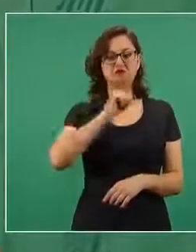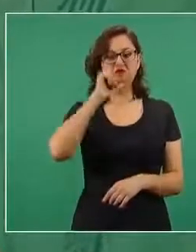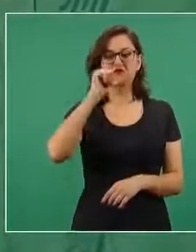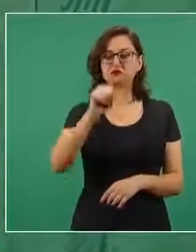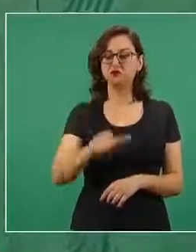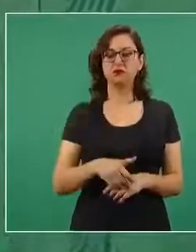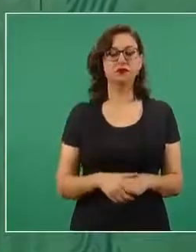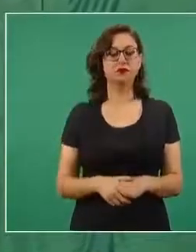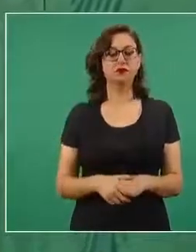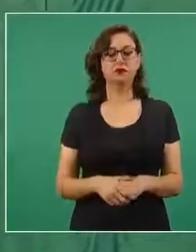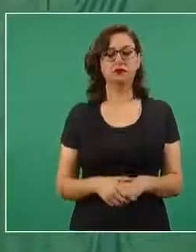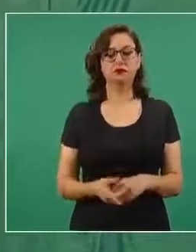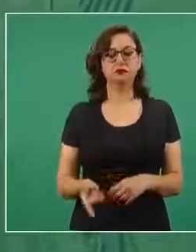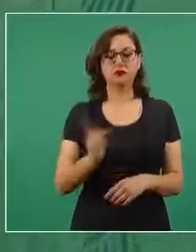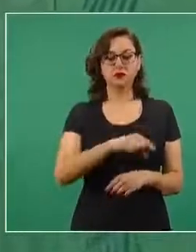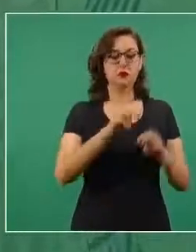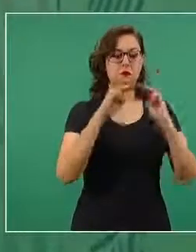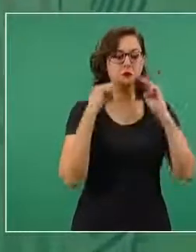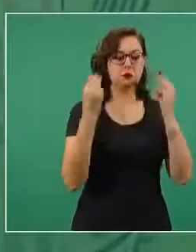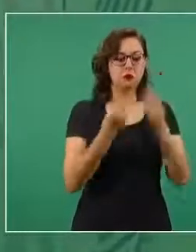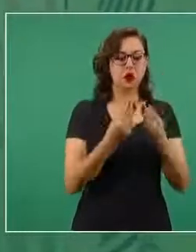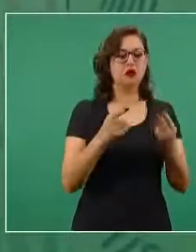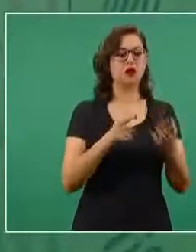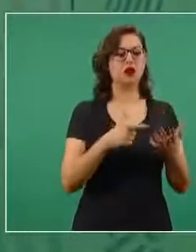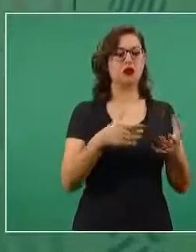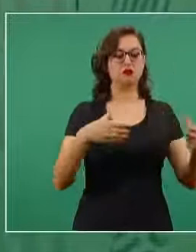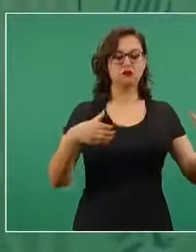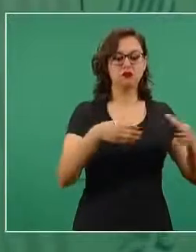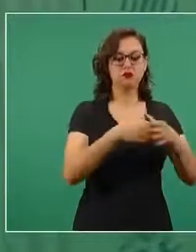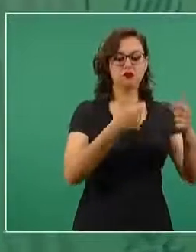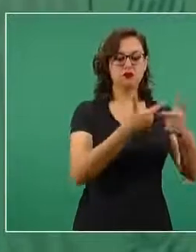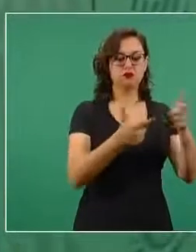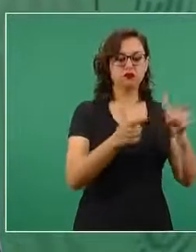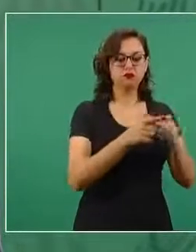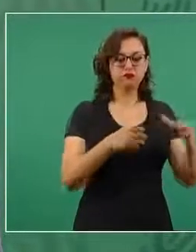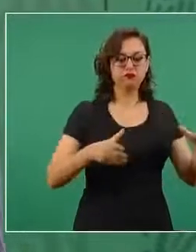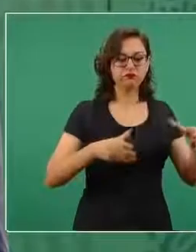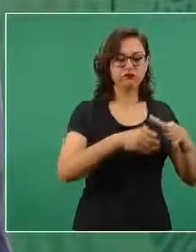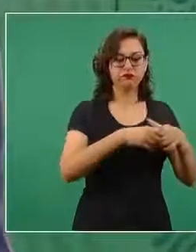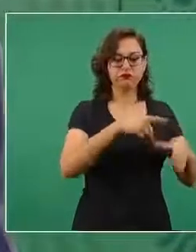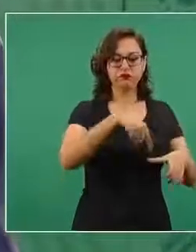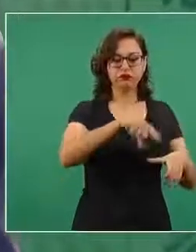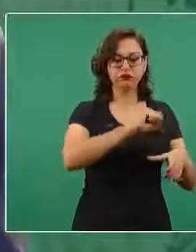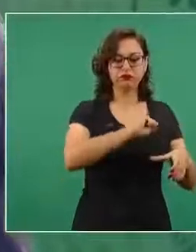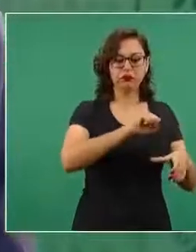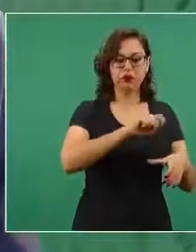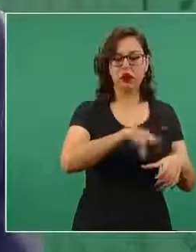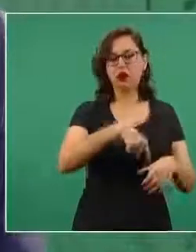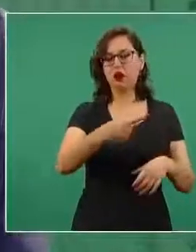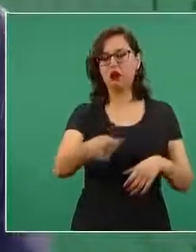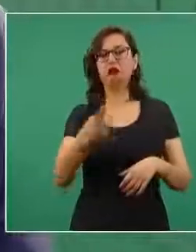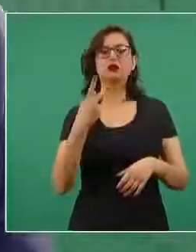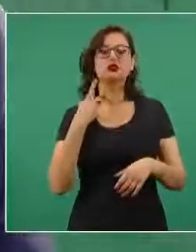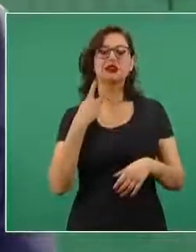ni la delincuencia organizada, ni la delincuencia de cuello blanco. Ya no hay influencia que